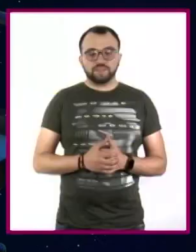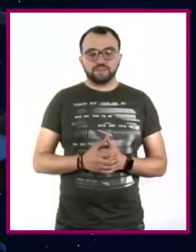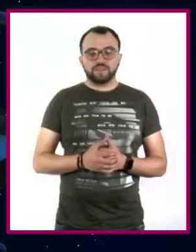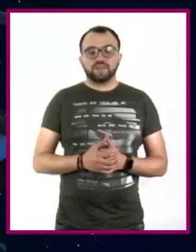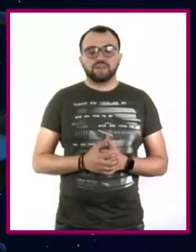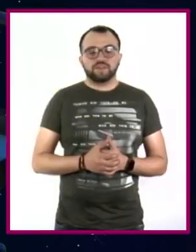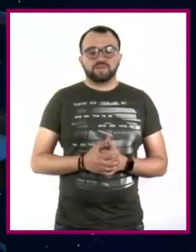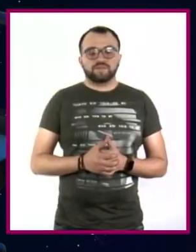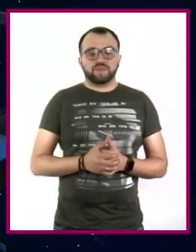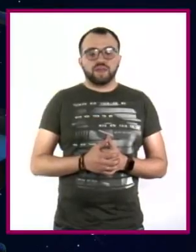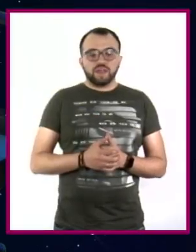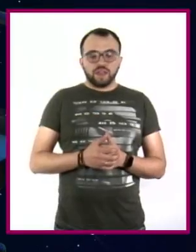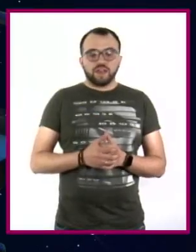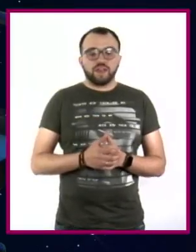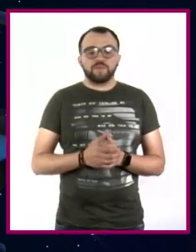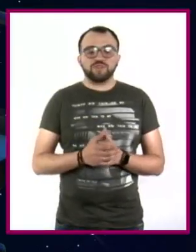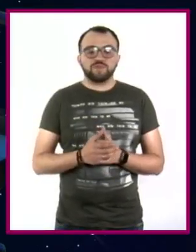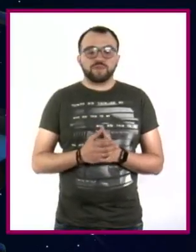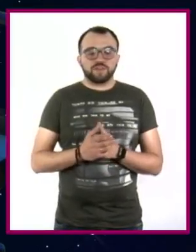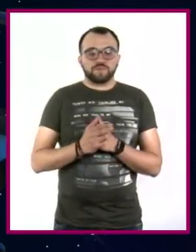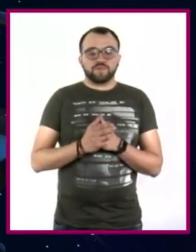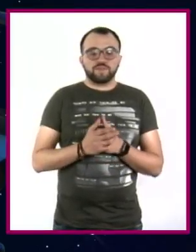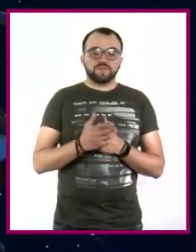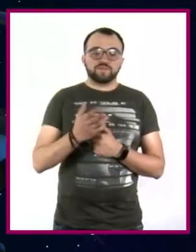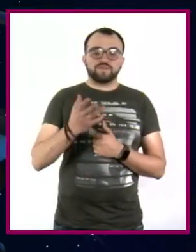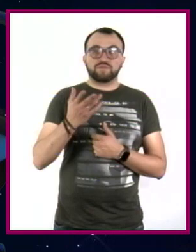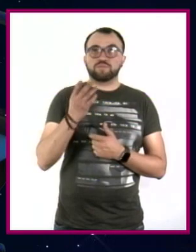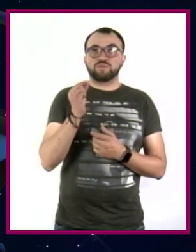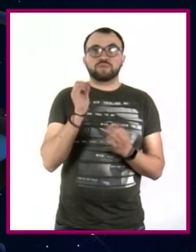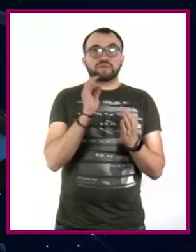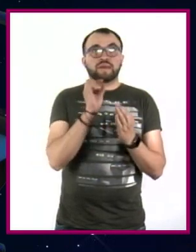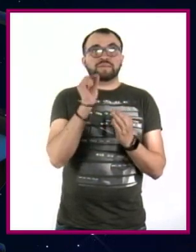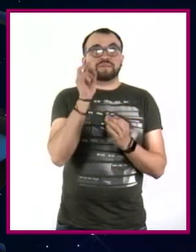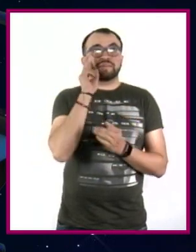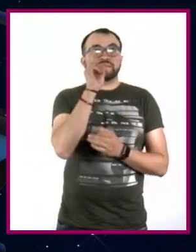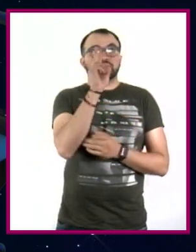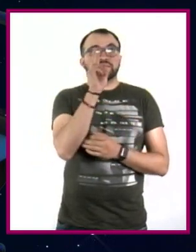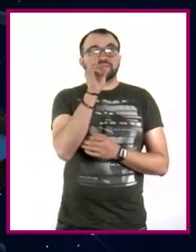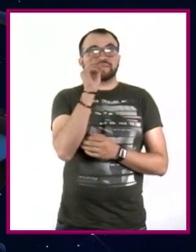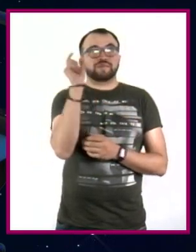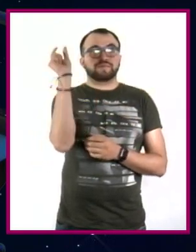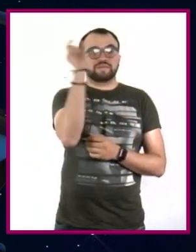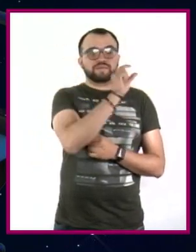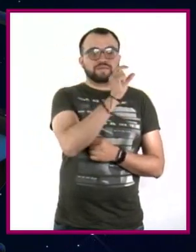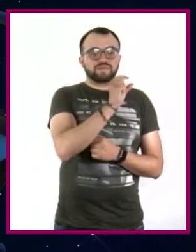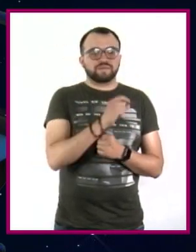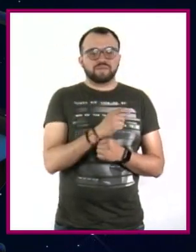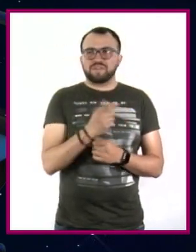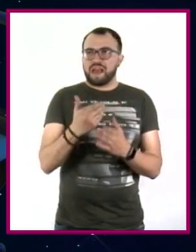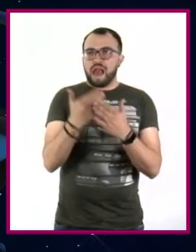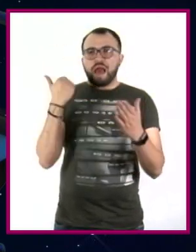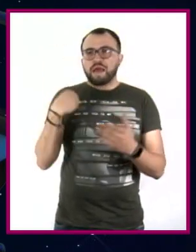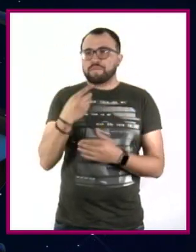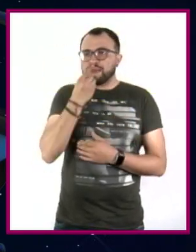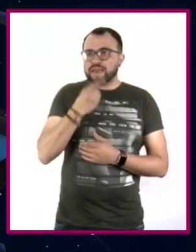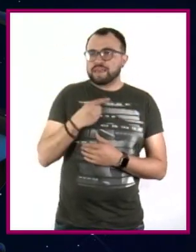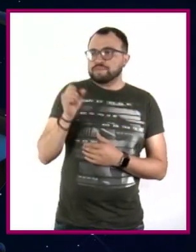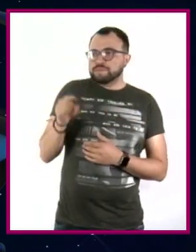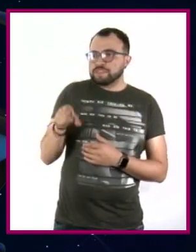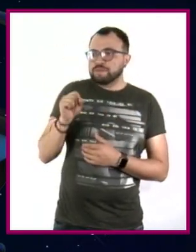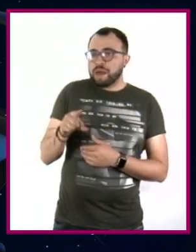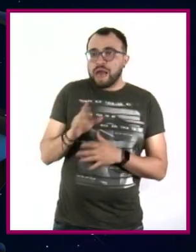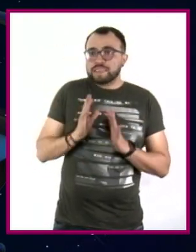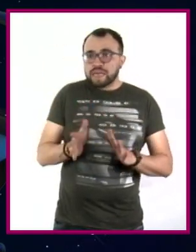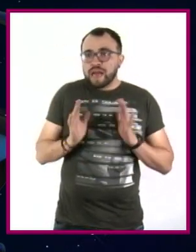Ya casi es la hora. Está a punto de pasar. Así que abre bien los ojos, Memo. Desde hace rato que me estás diciendo eso y nada. Yo vi